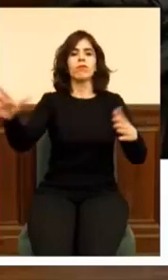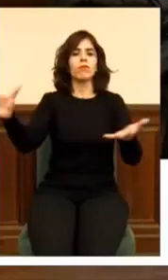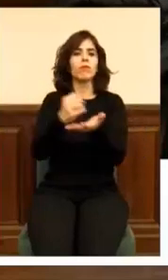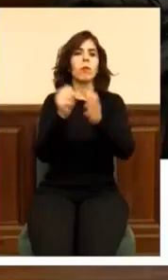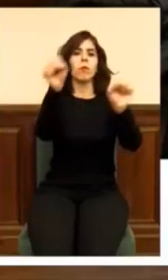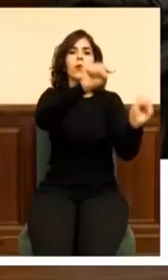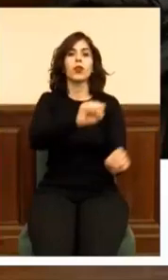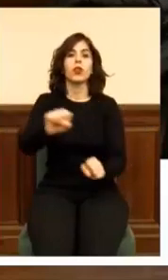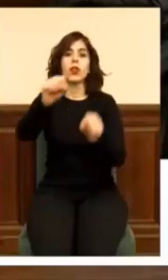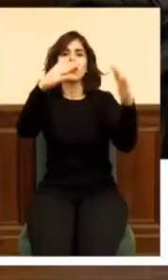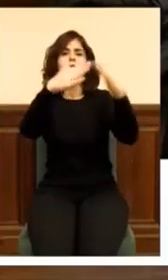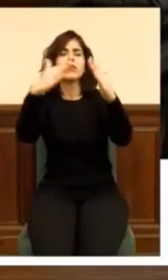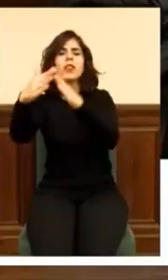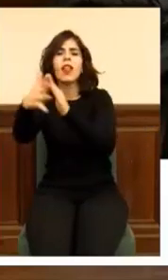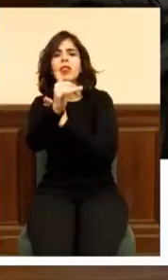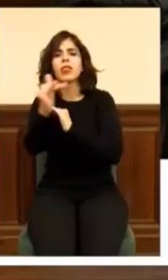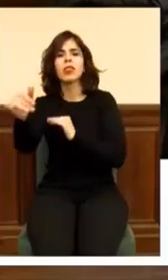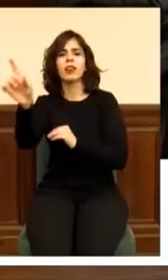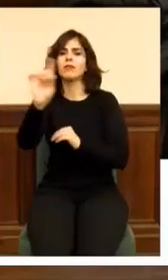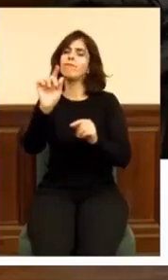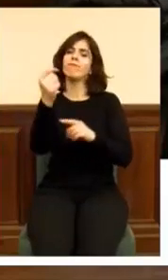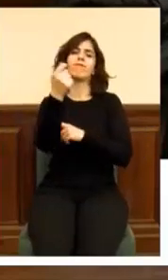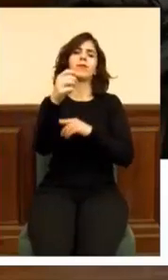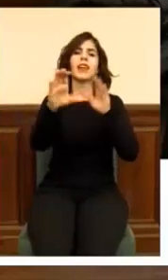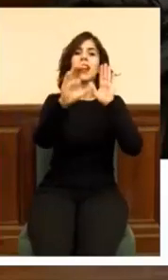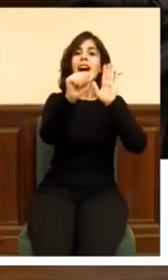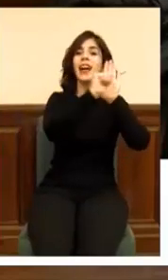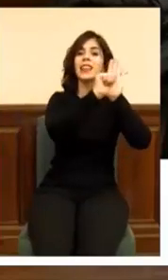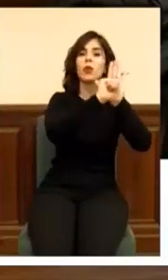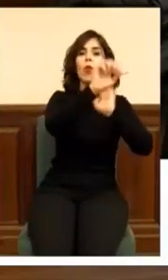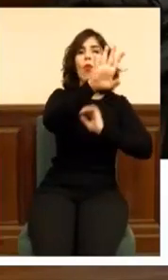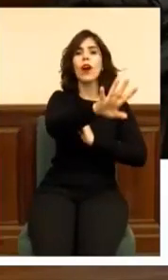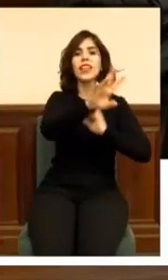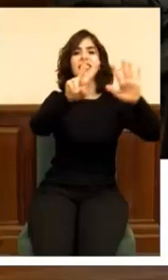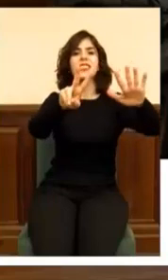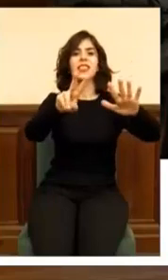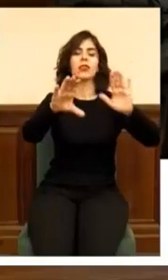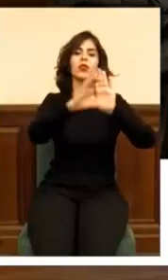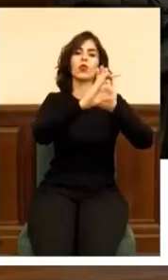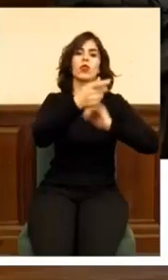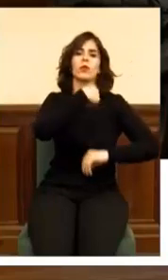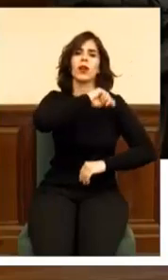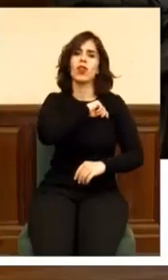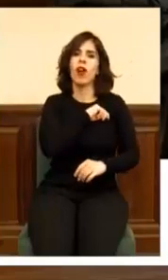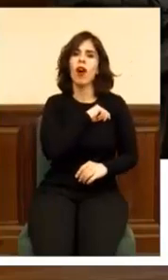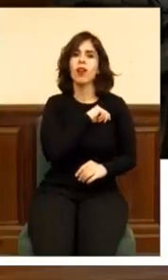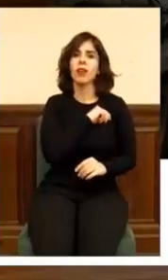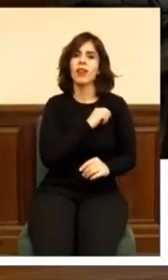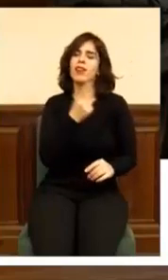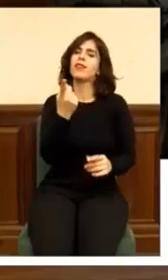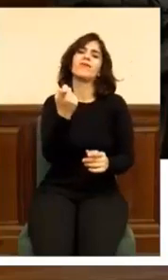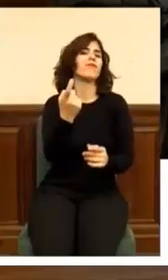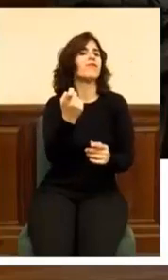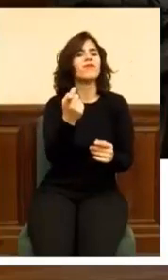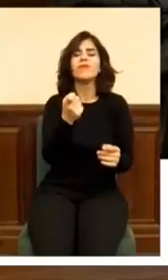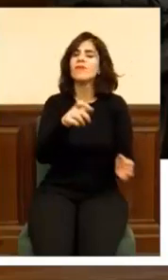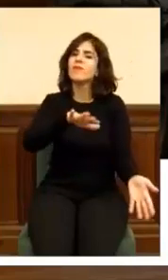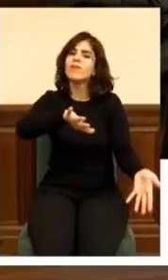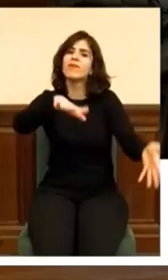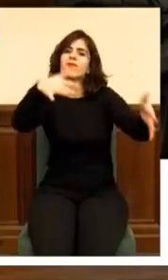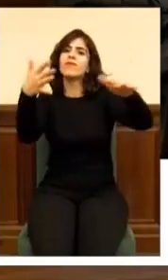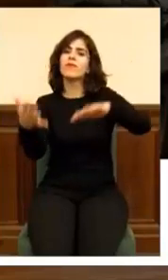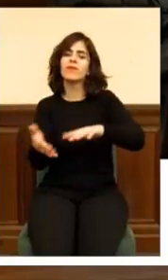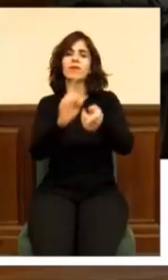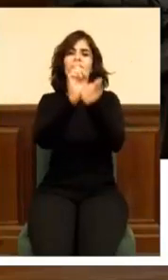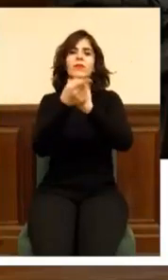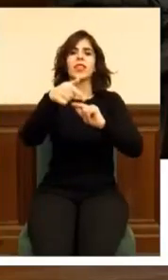personas el artículo 47 de la Constitución española. Y ya va siendo hora. Por eso celebramos que la inversión